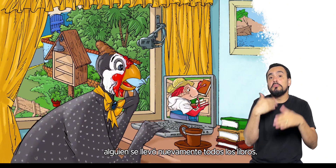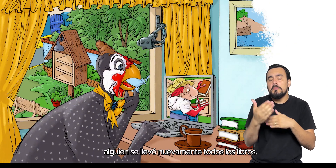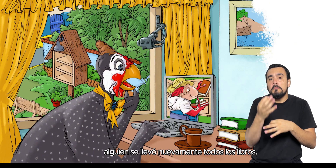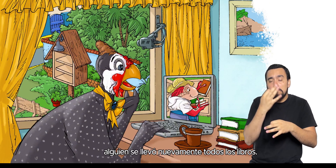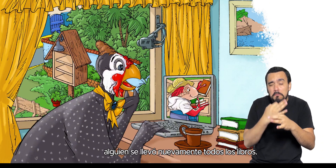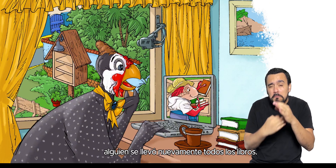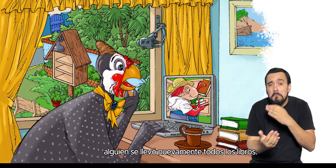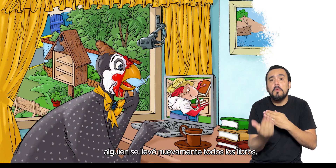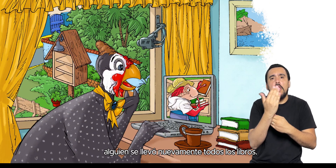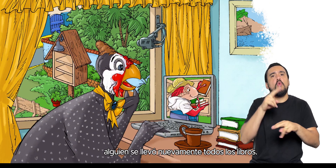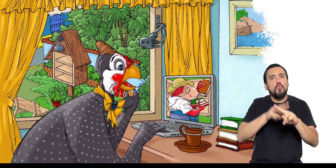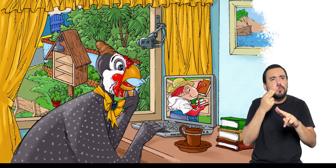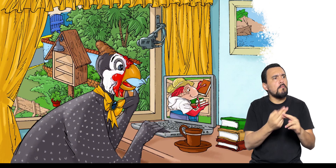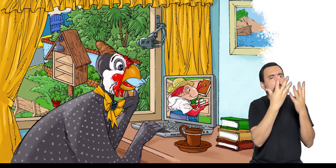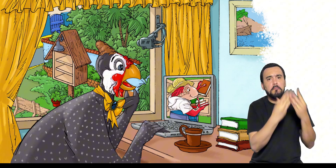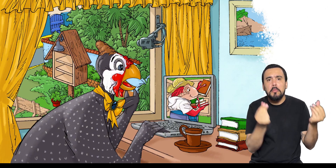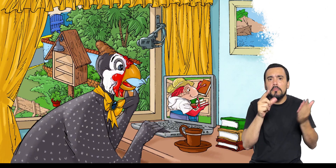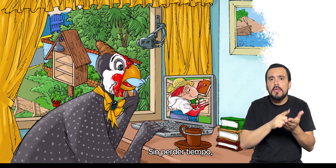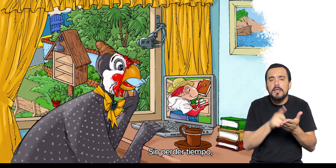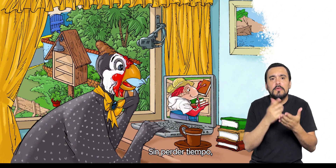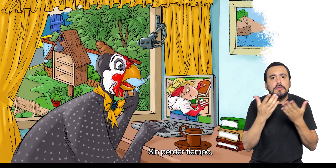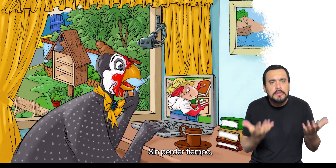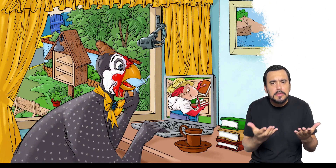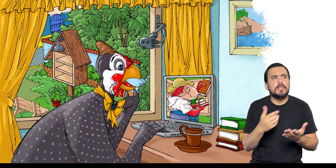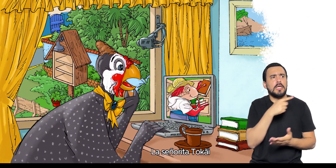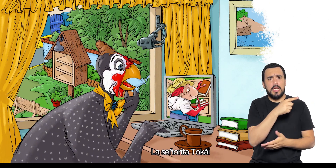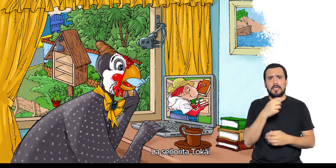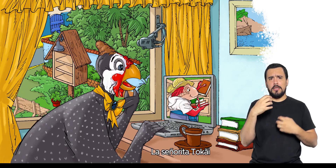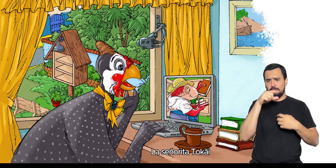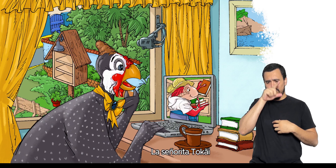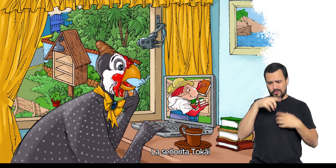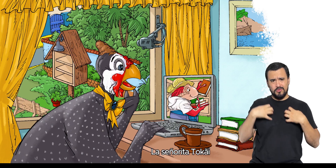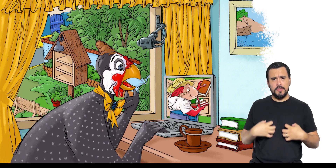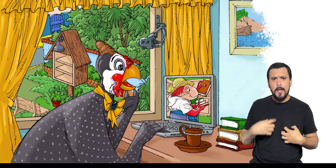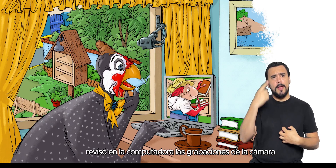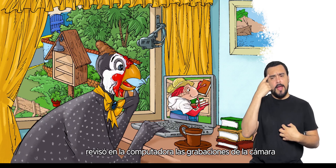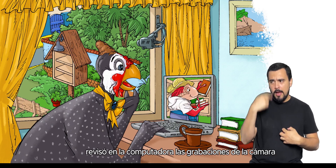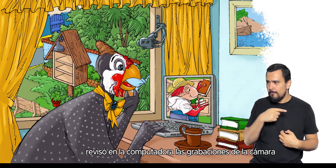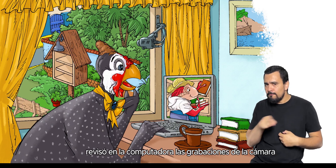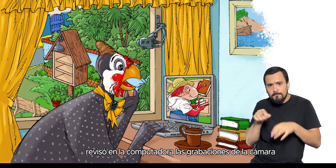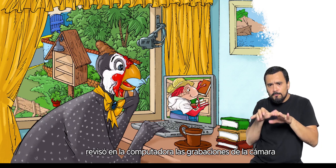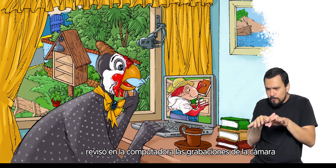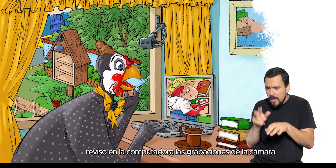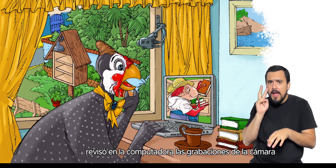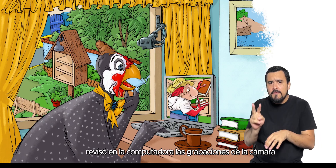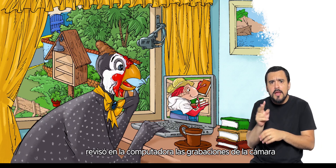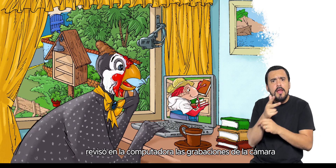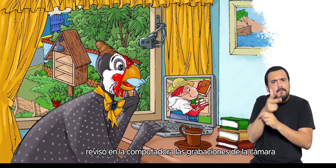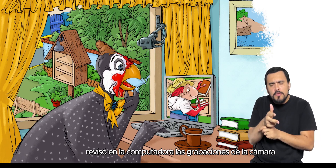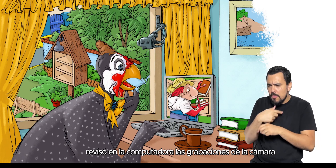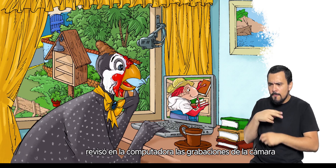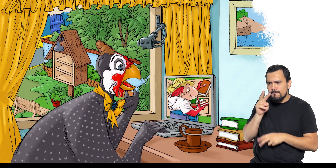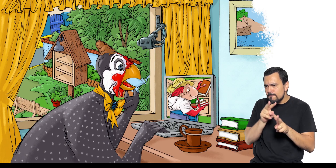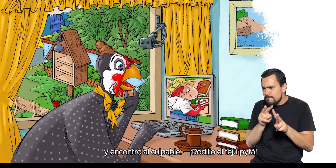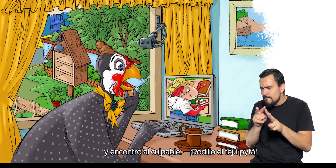llevó nuevamente todos los libros. Sin perder tiempo, la señorita Tocay revisó en la computadora las grabaciones